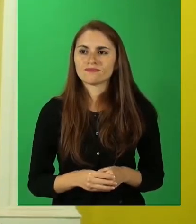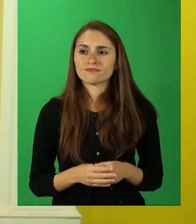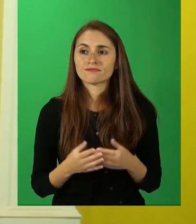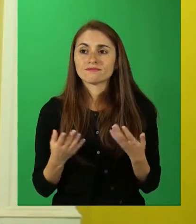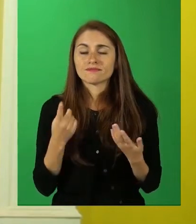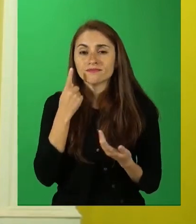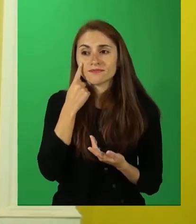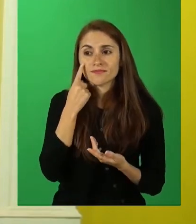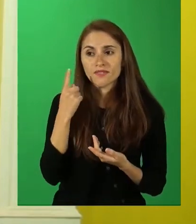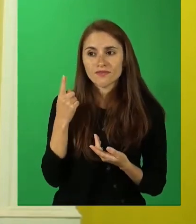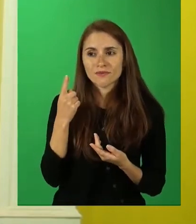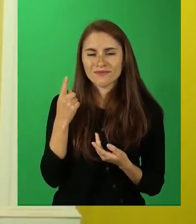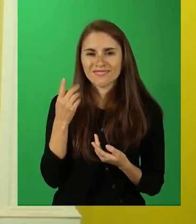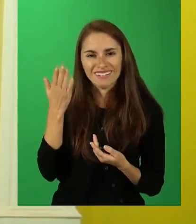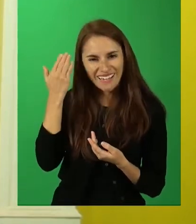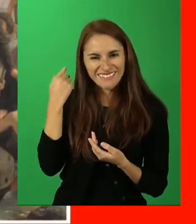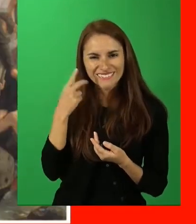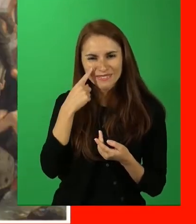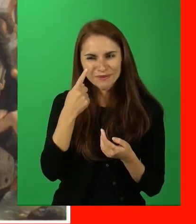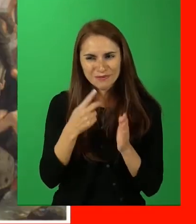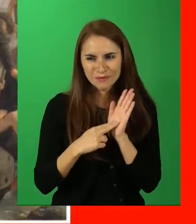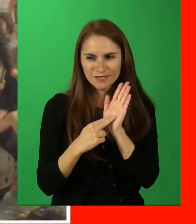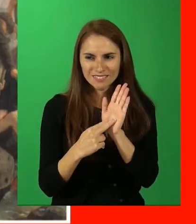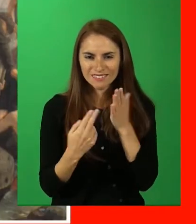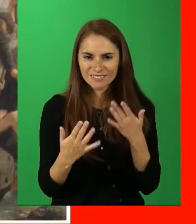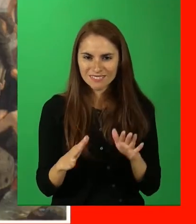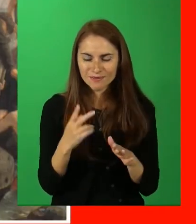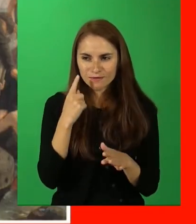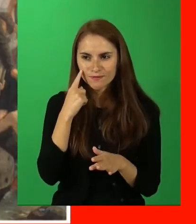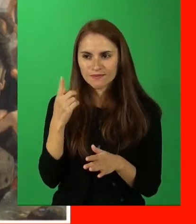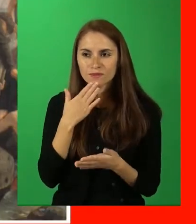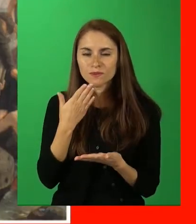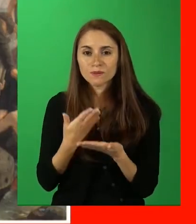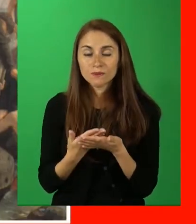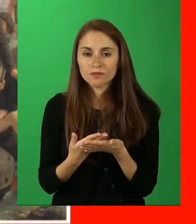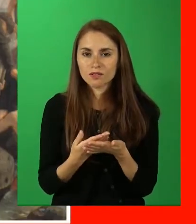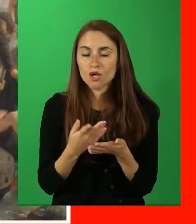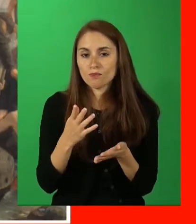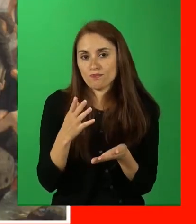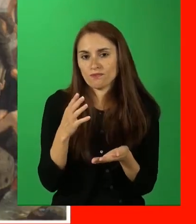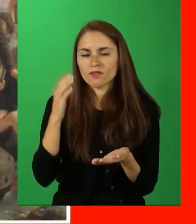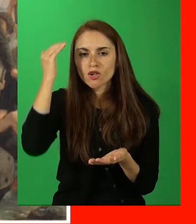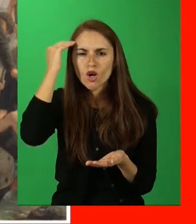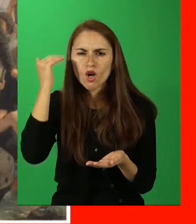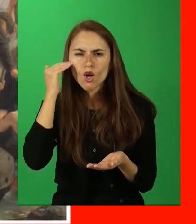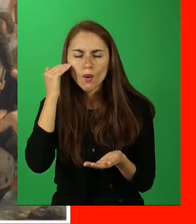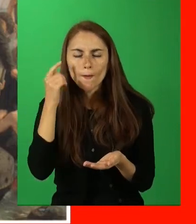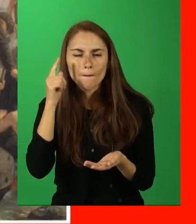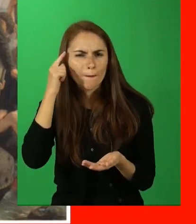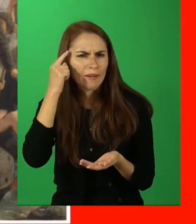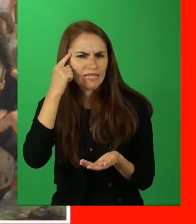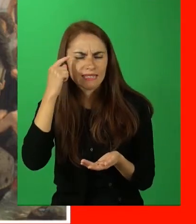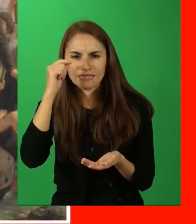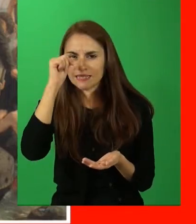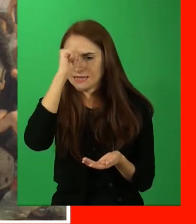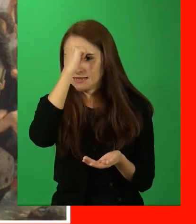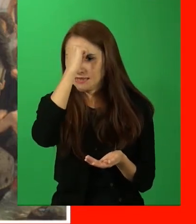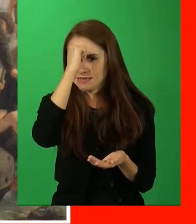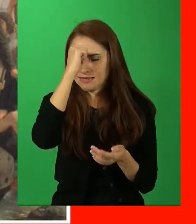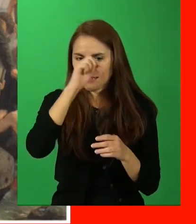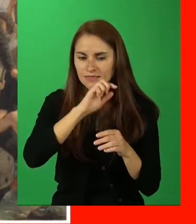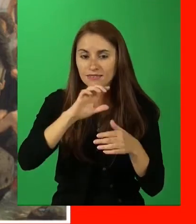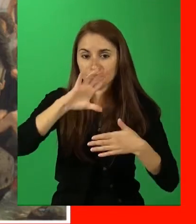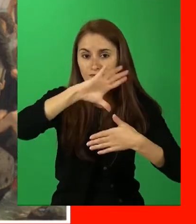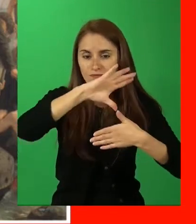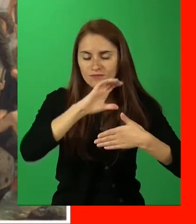Aquí vemos, se los había mostrado en la clase anterior, el momento en que supuestamente Colón llega a las islas de